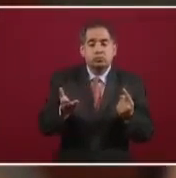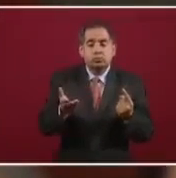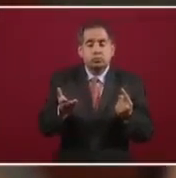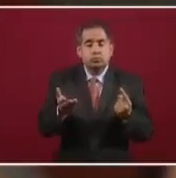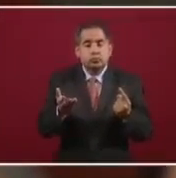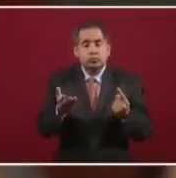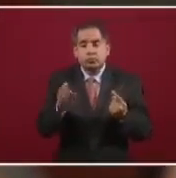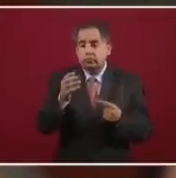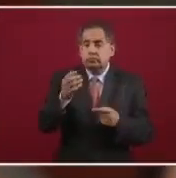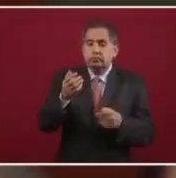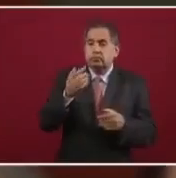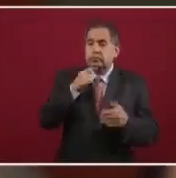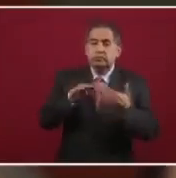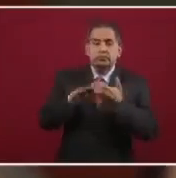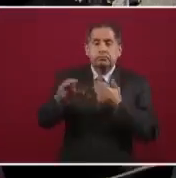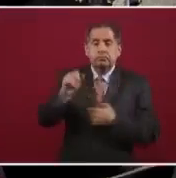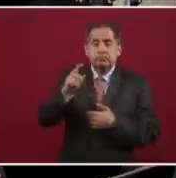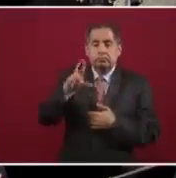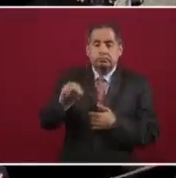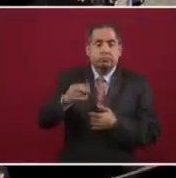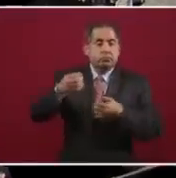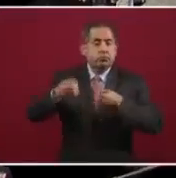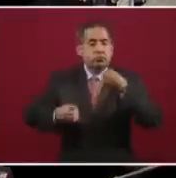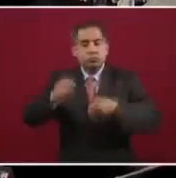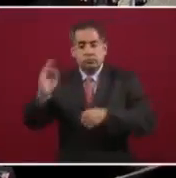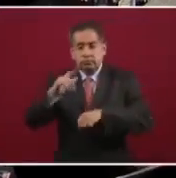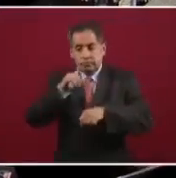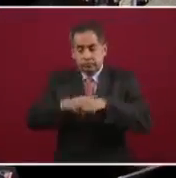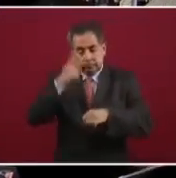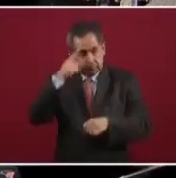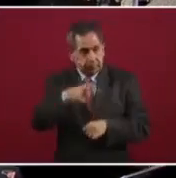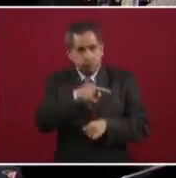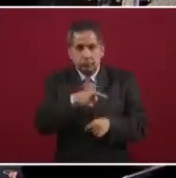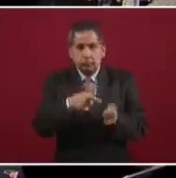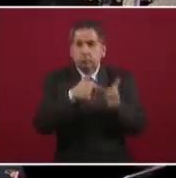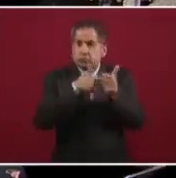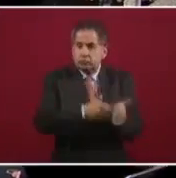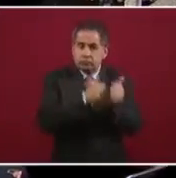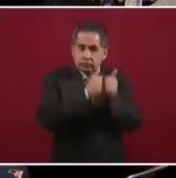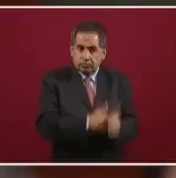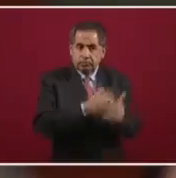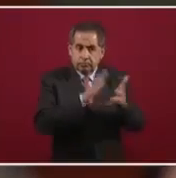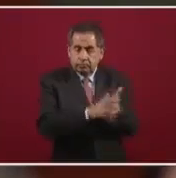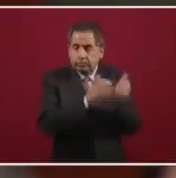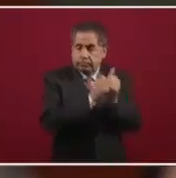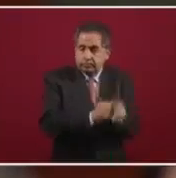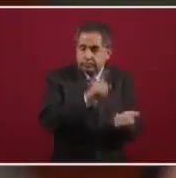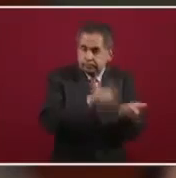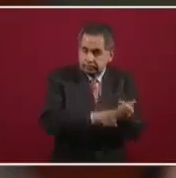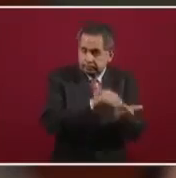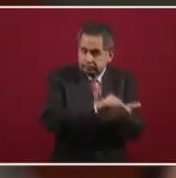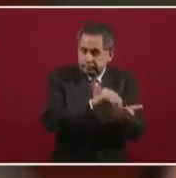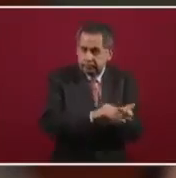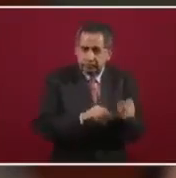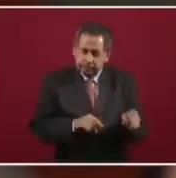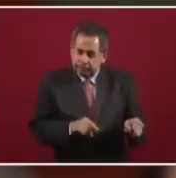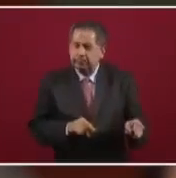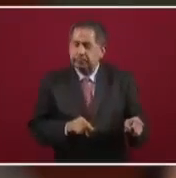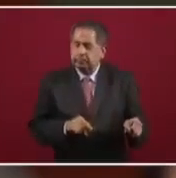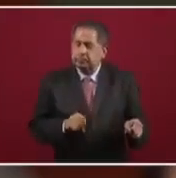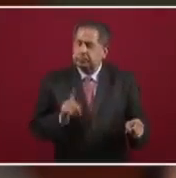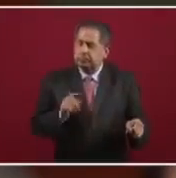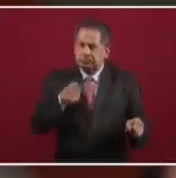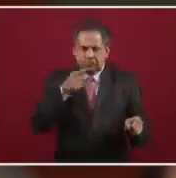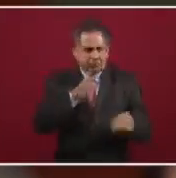el amparo de jueces federales para permanecer en esa prisión. Aquí se presenta un problema grave,